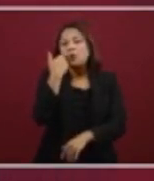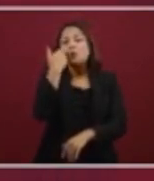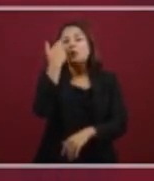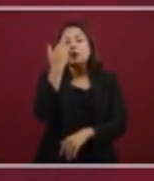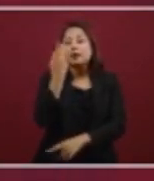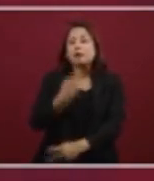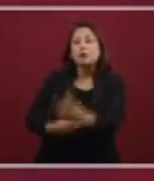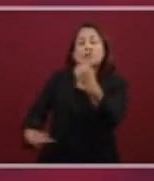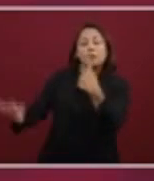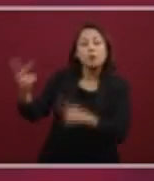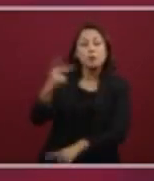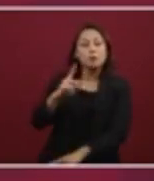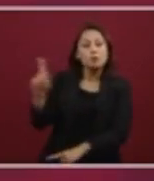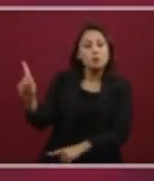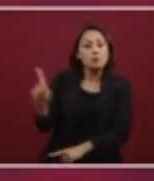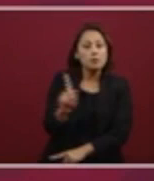expliquen